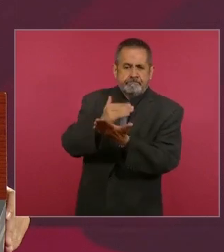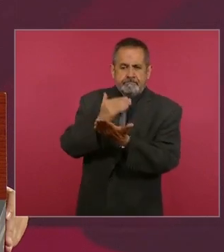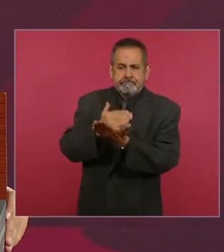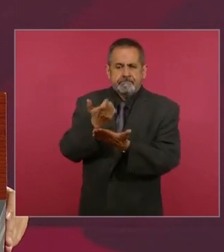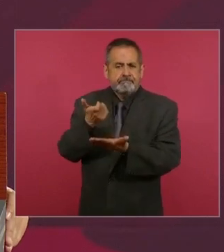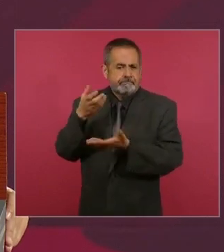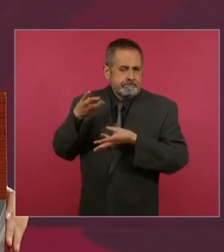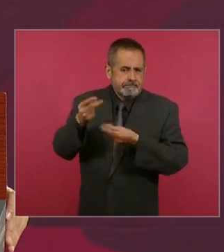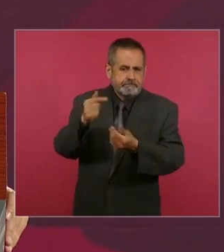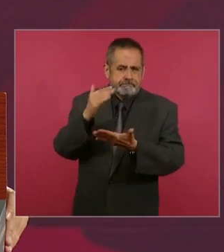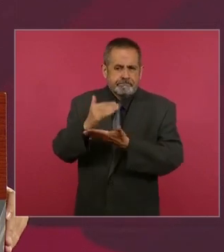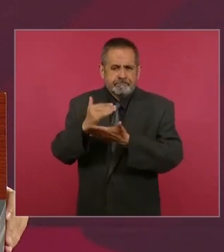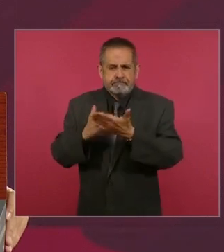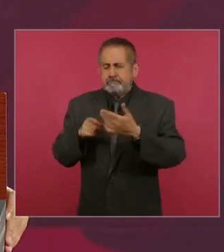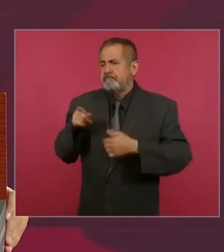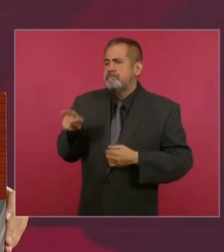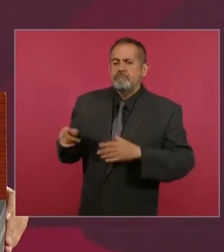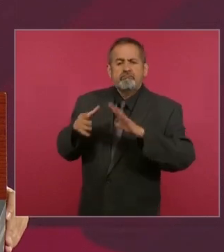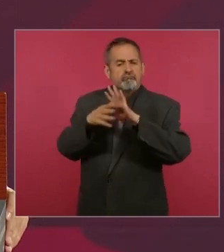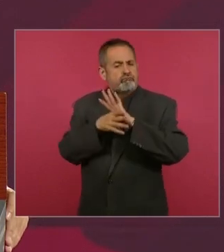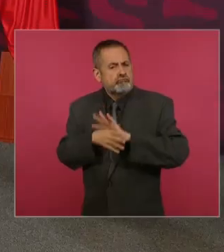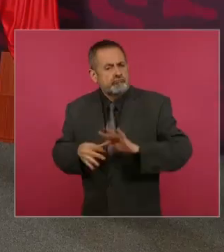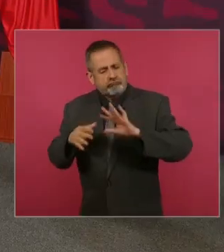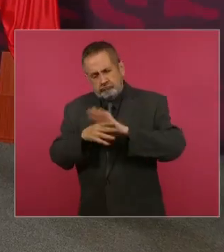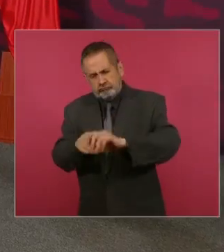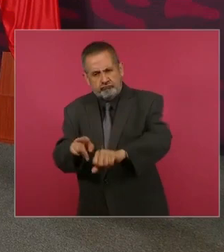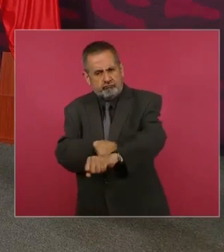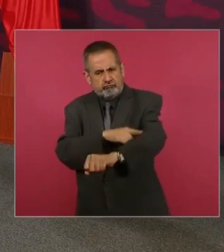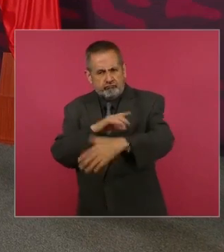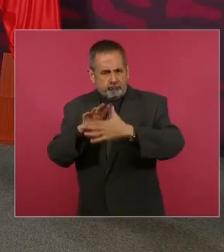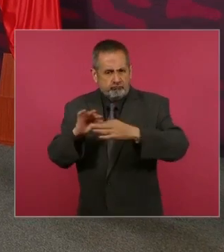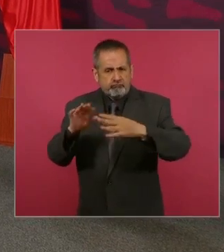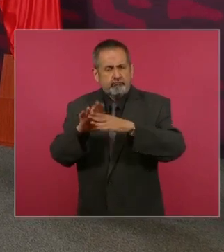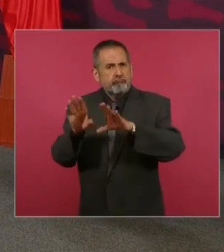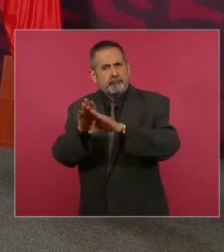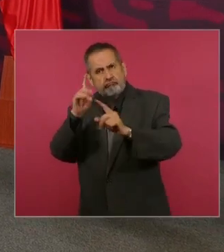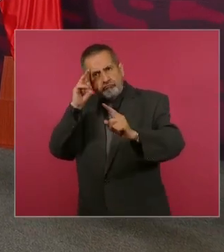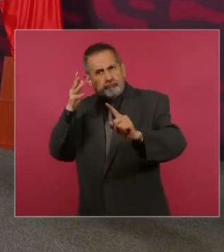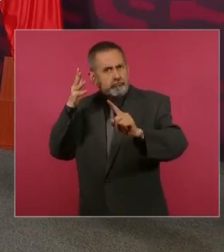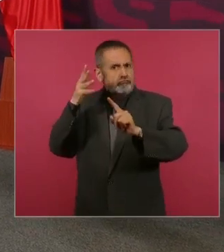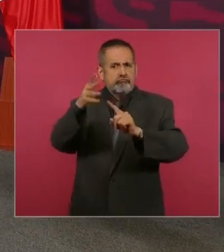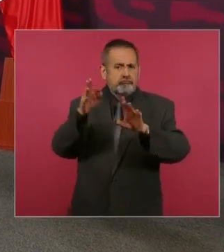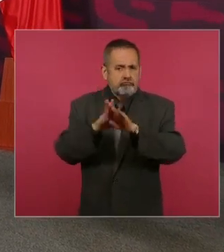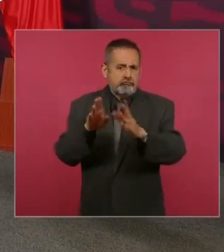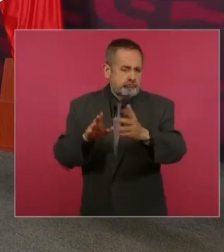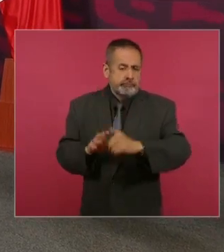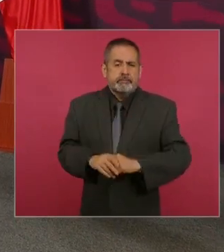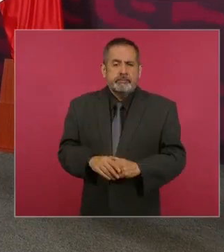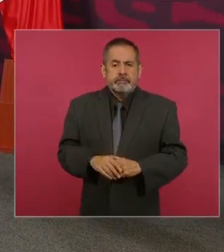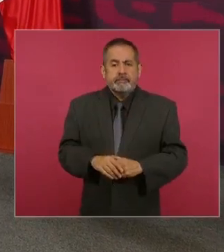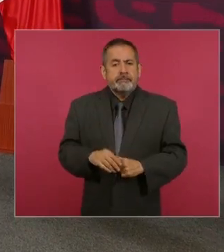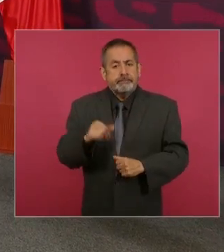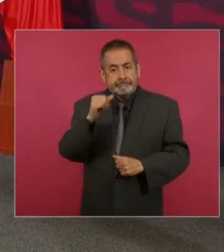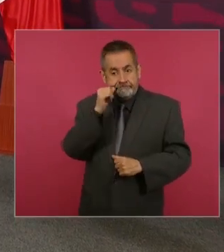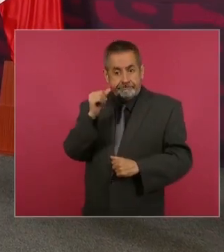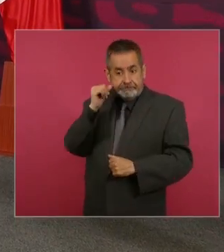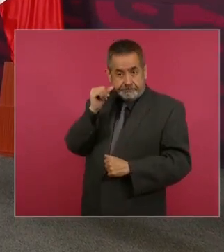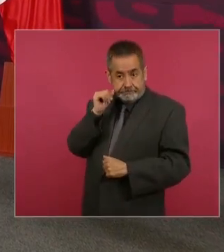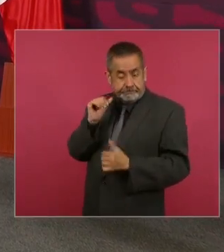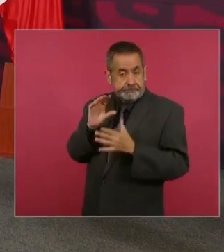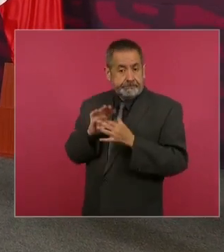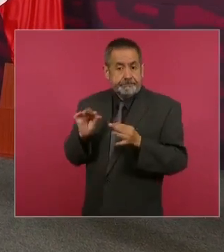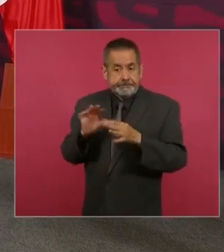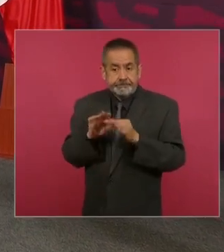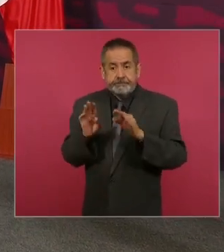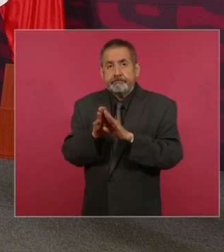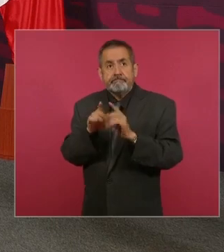una extensa explicación de hacia dónde está orientado. Ayer hablábamos de cuáles son los